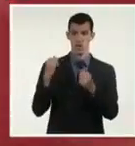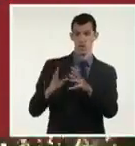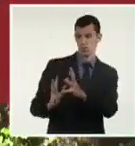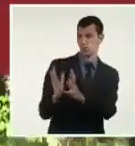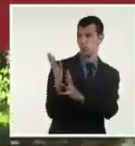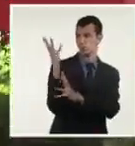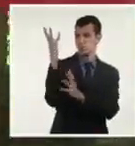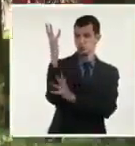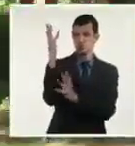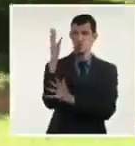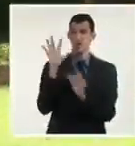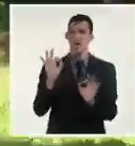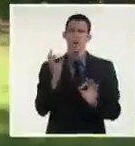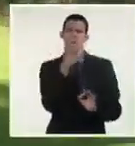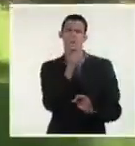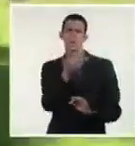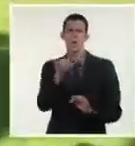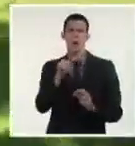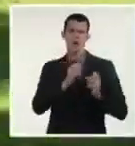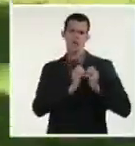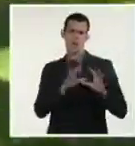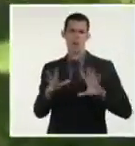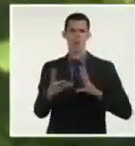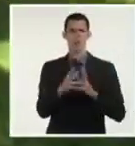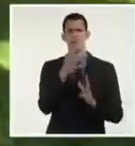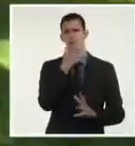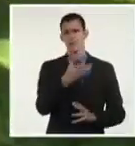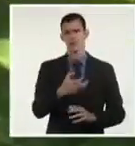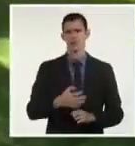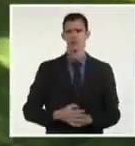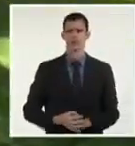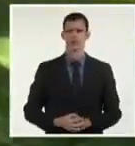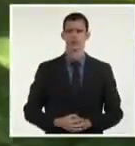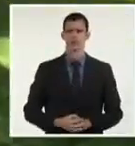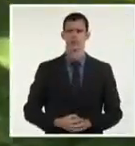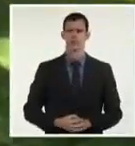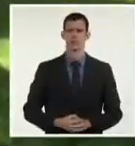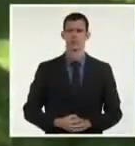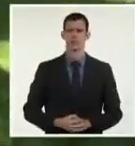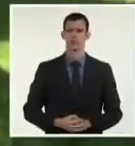En Mayabeque, Elvis Gil, Sistema Informativo de la Televisión Cubana.